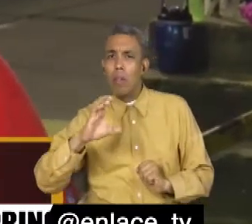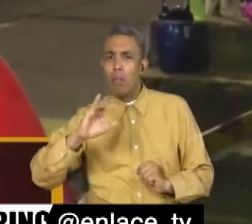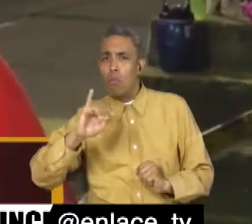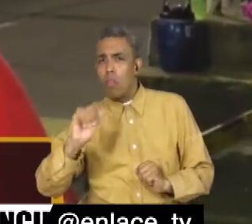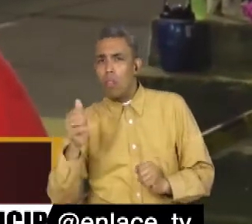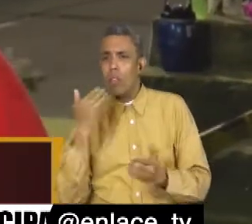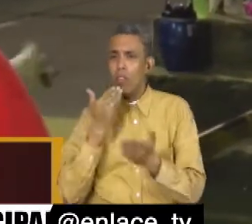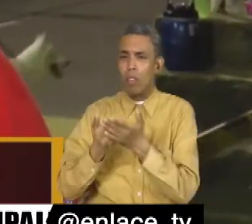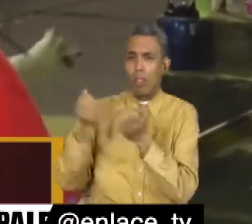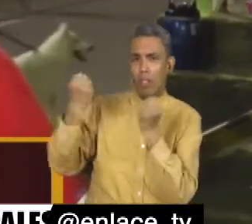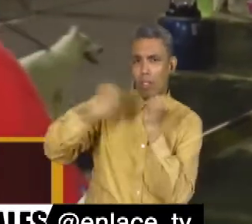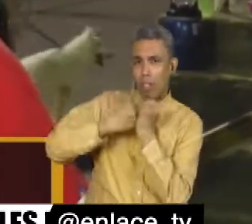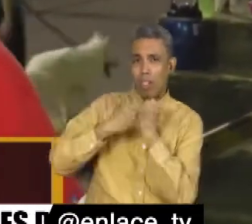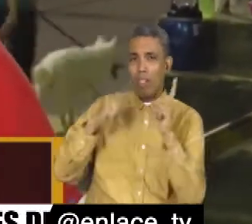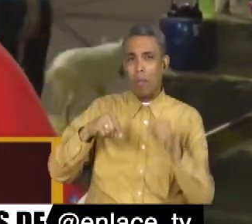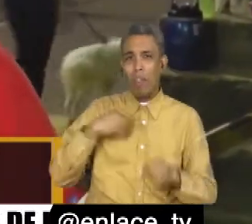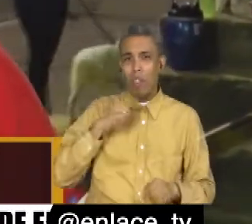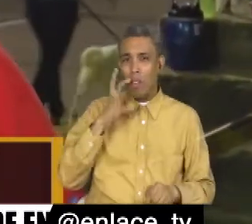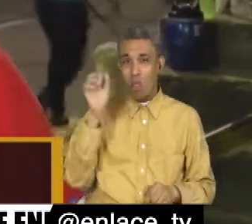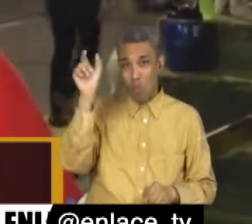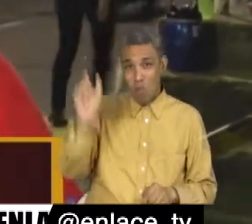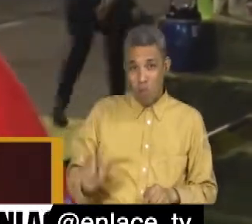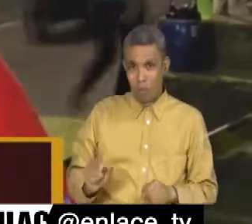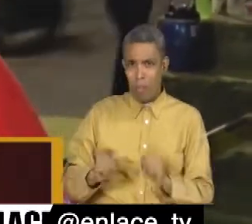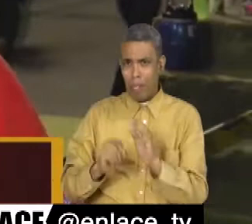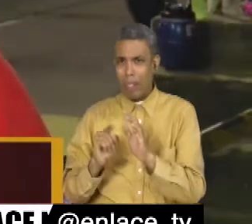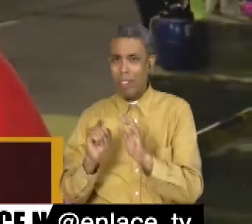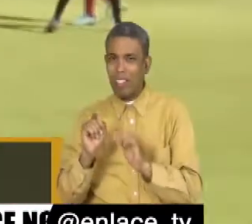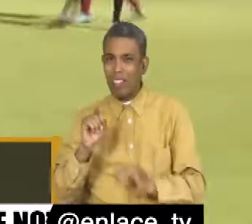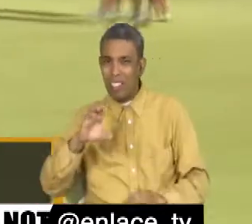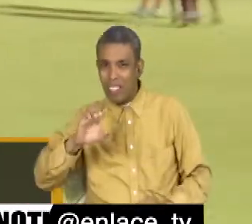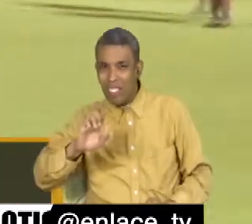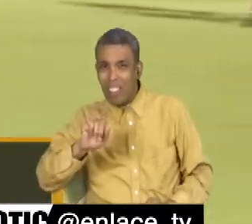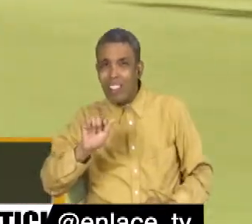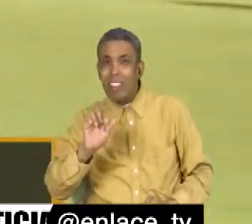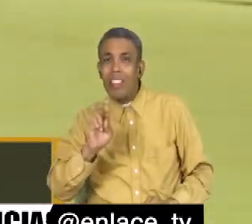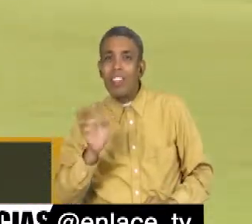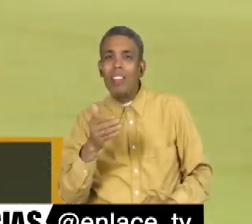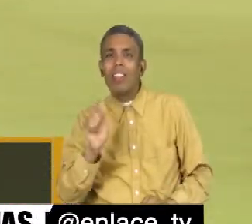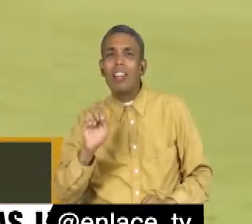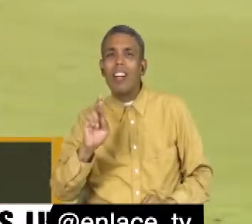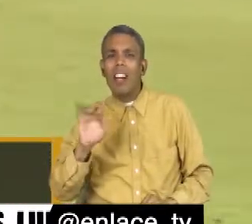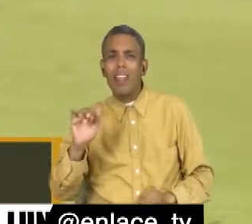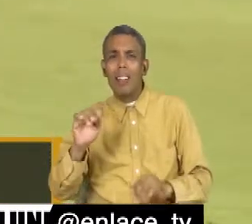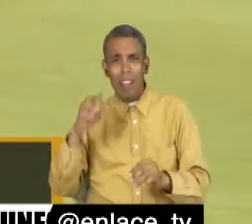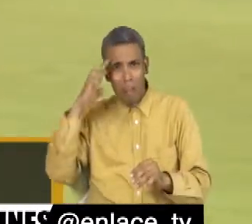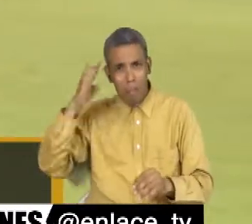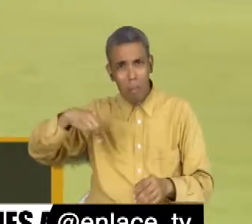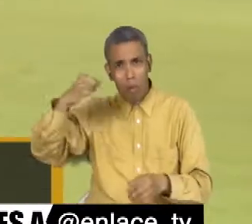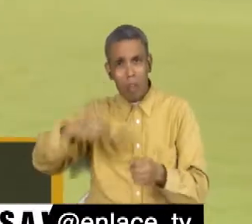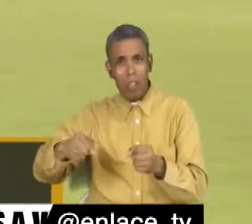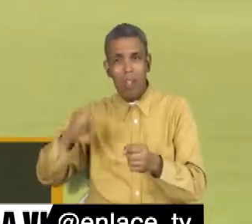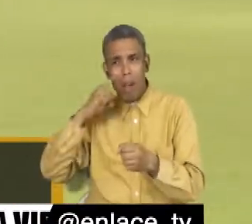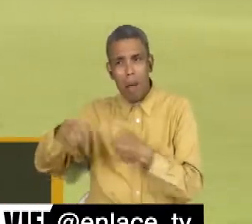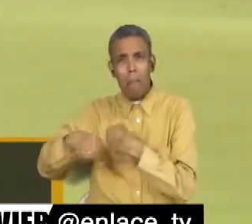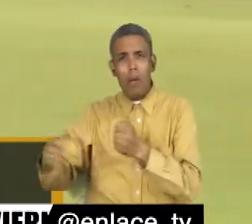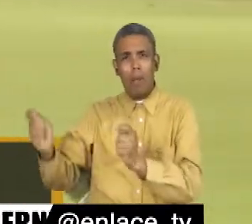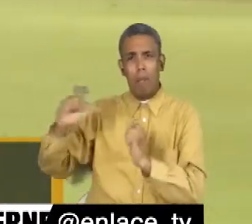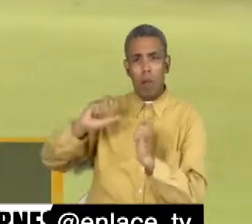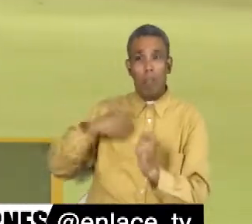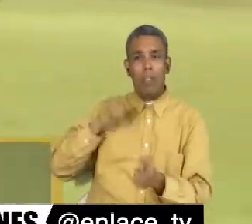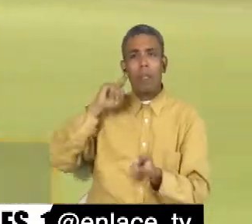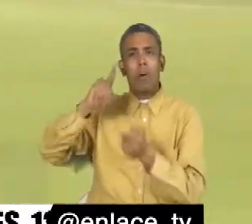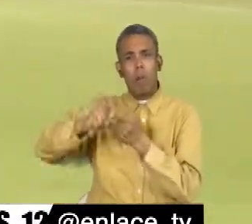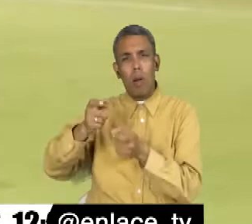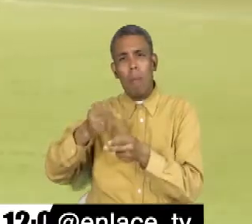Petrolera César Arias, que se manifestó también con nosotros. Para los organizadores del evento, estos torneos se hacen con miras a los preparatorios